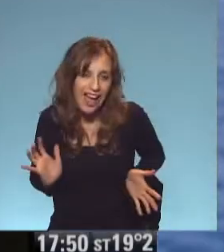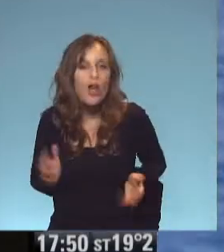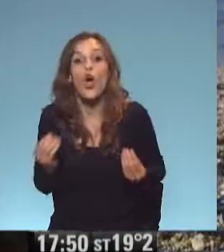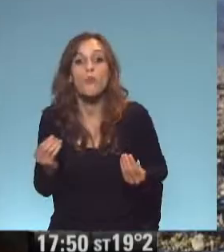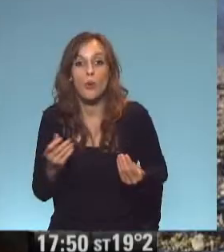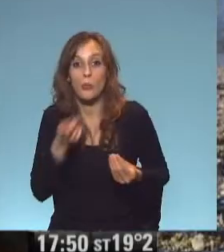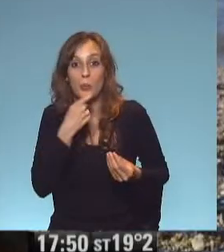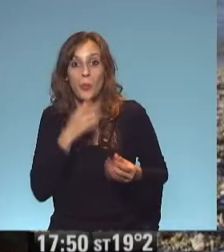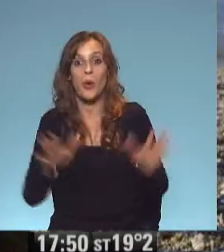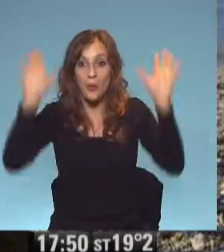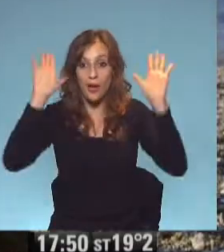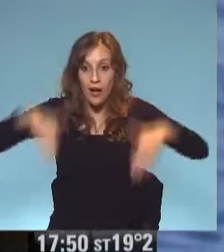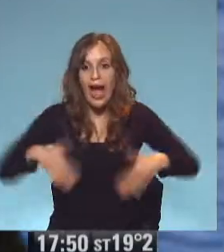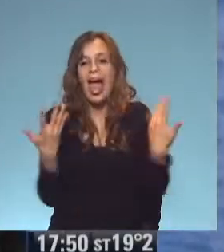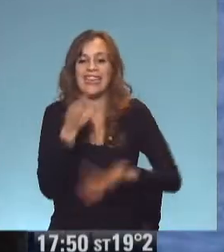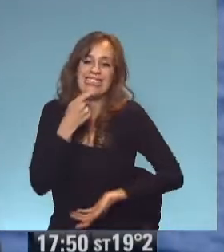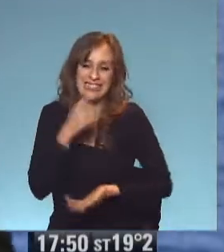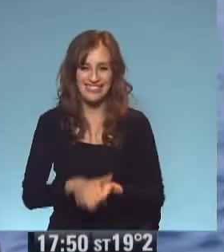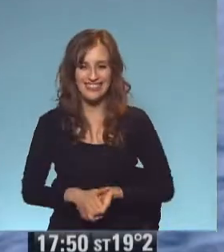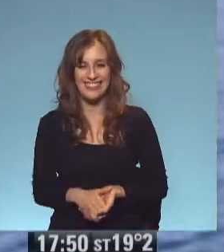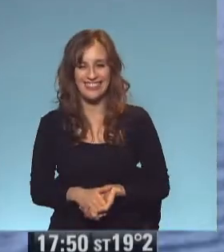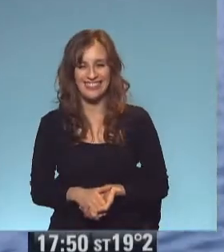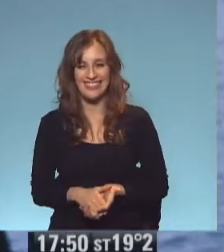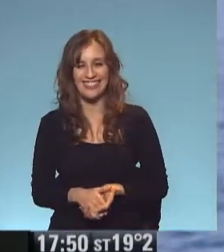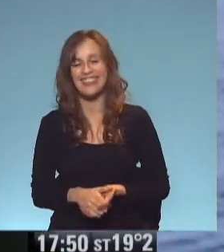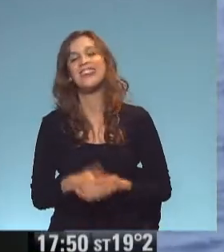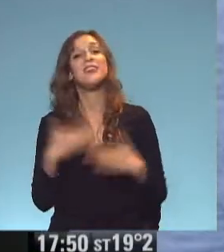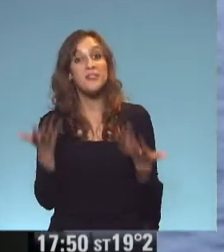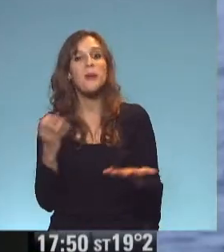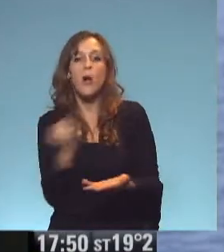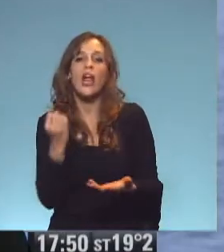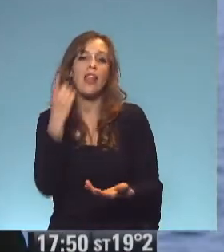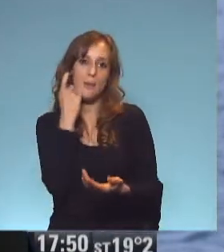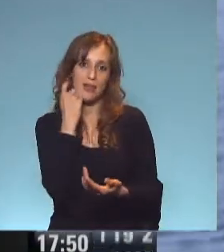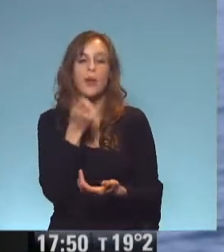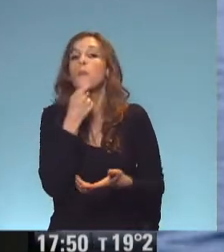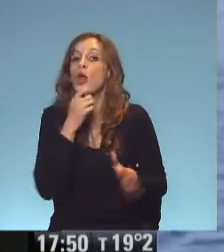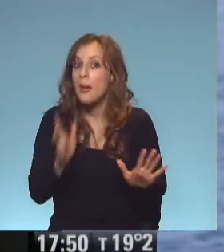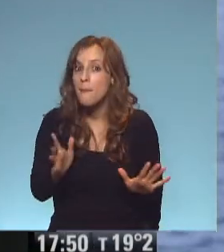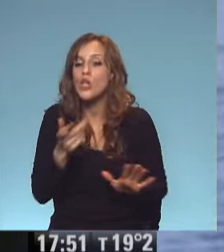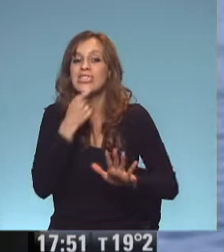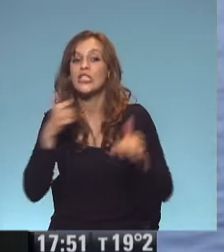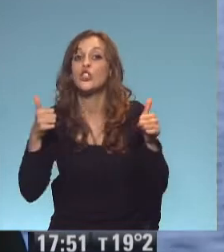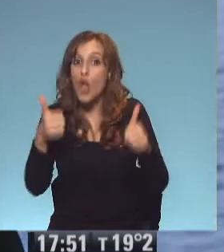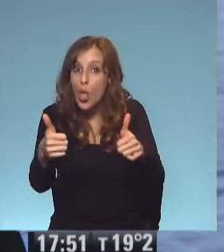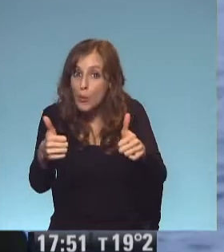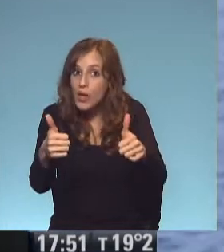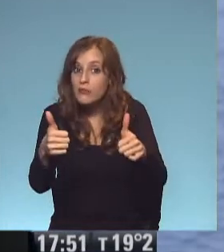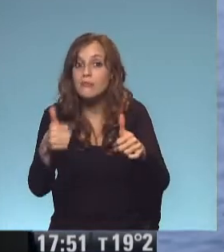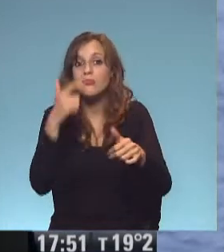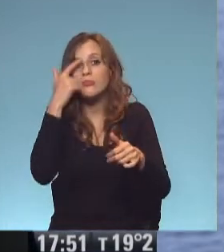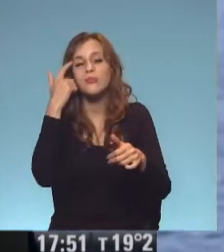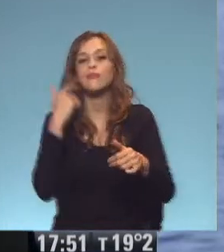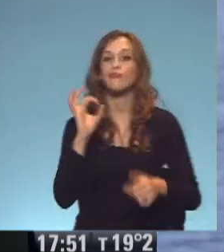Arriba. Bueno, era un chiste nada más. La idea sería poder aprenderlas. Por ejemplo, si está todo bien, yo le quiero preguntar a mi